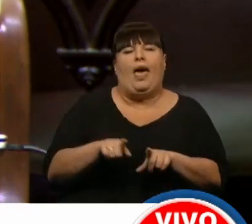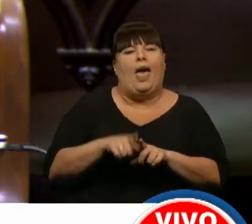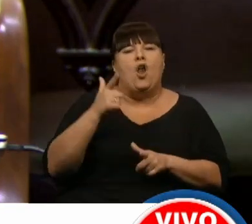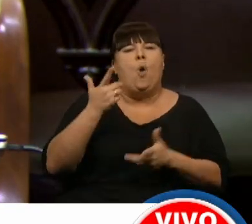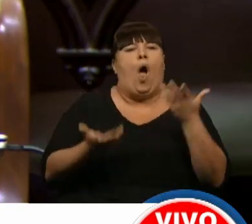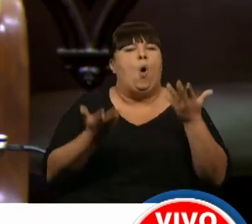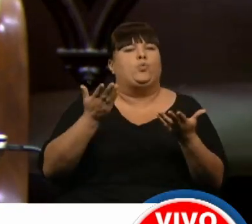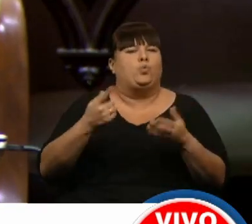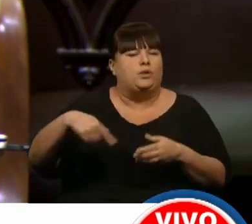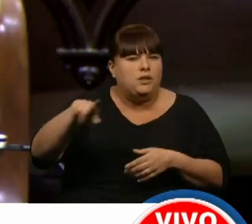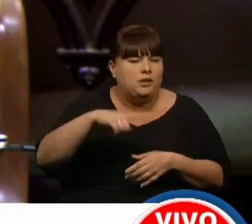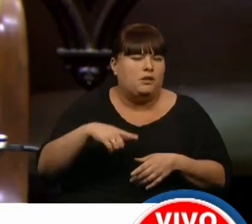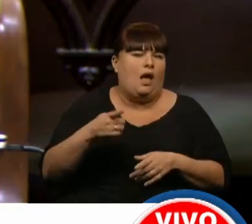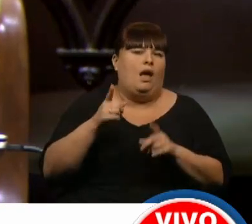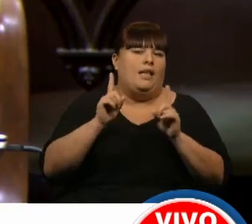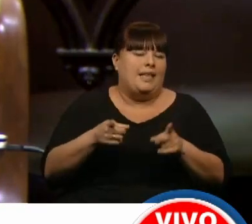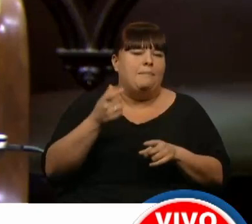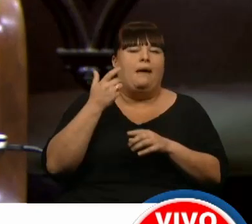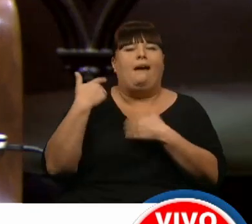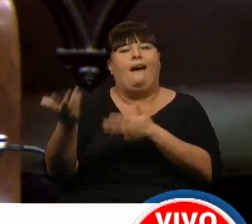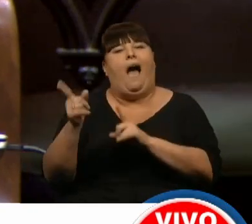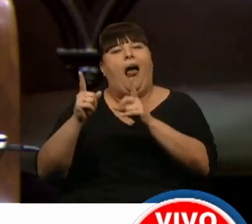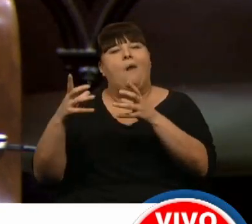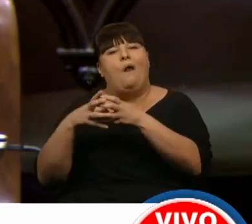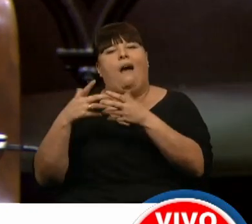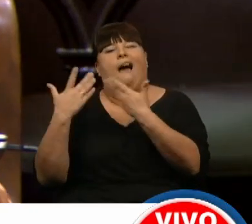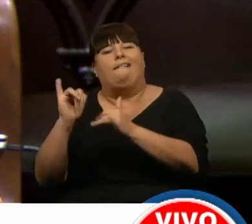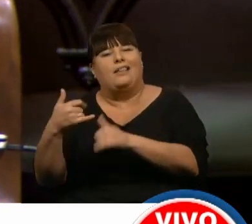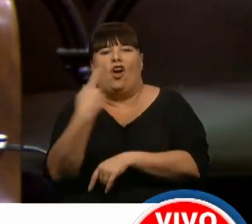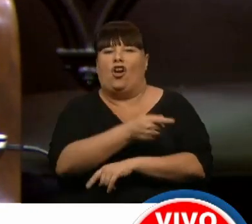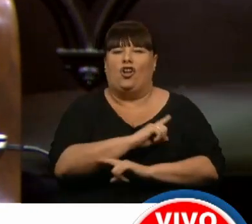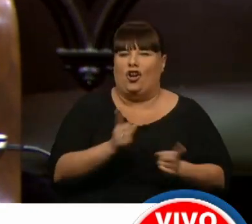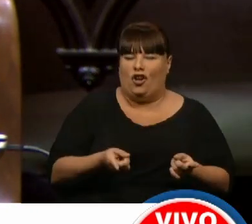haciendo injusticias y teniendo privilegios algunos sectores.